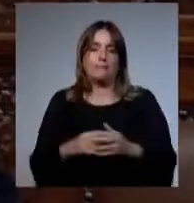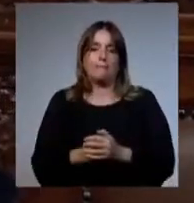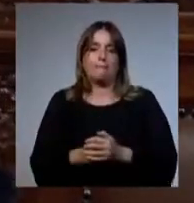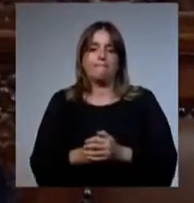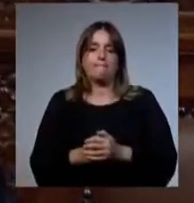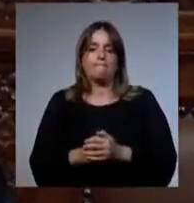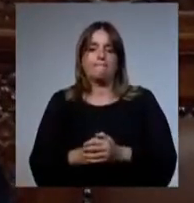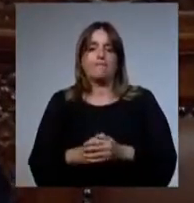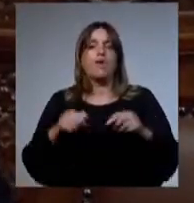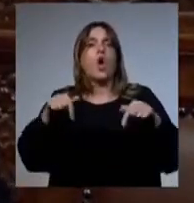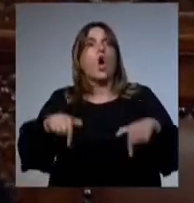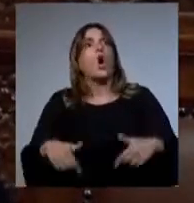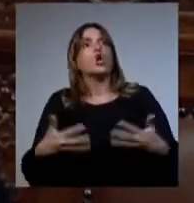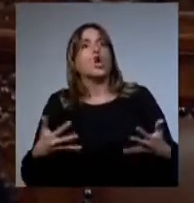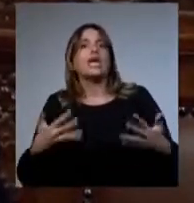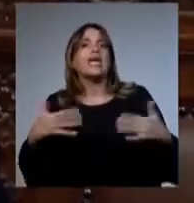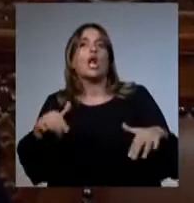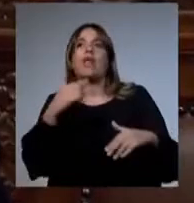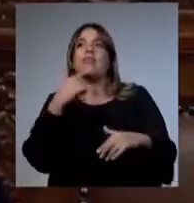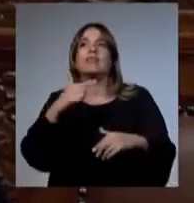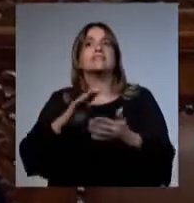Hoy no venimos a hablar de herencias.